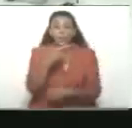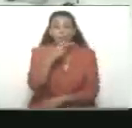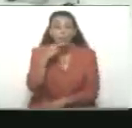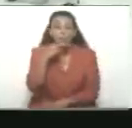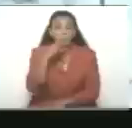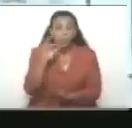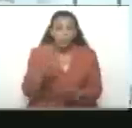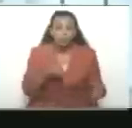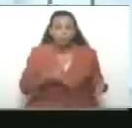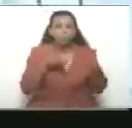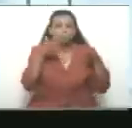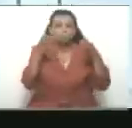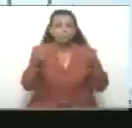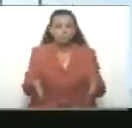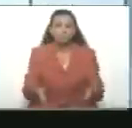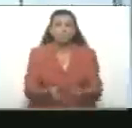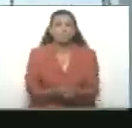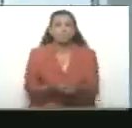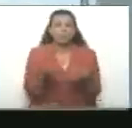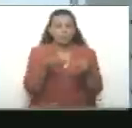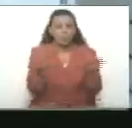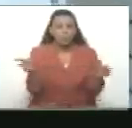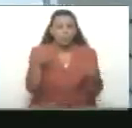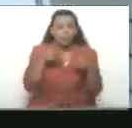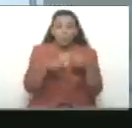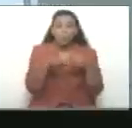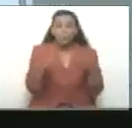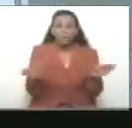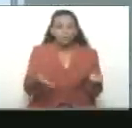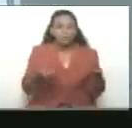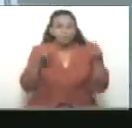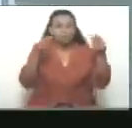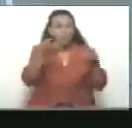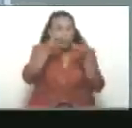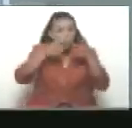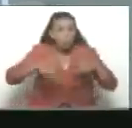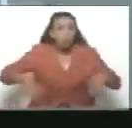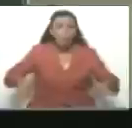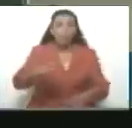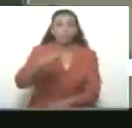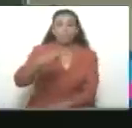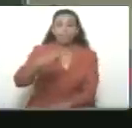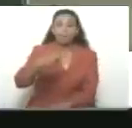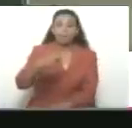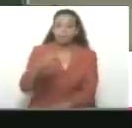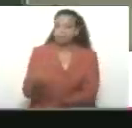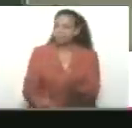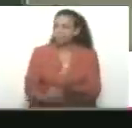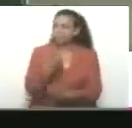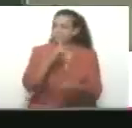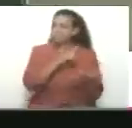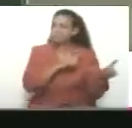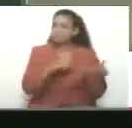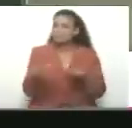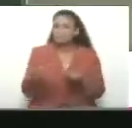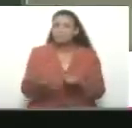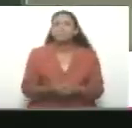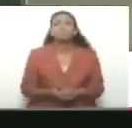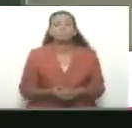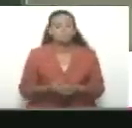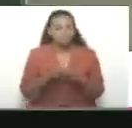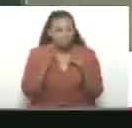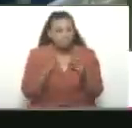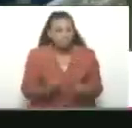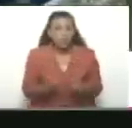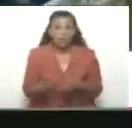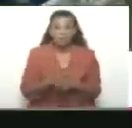orgullo entregar este entregar que usted pues pueda entregarle al pueblo de tejería construido construido